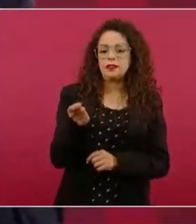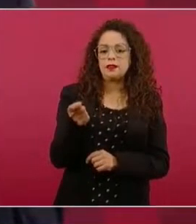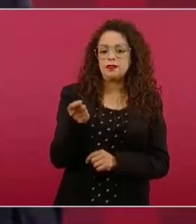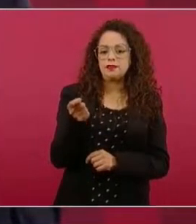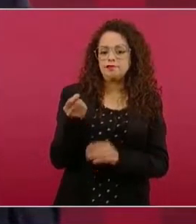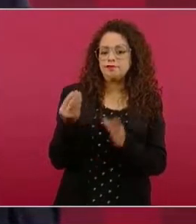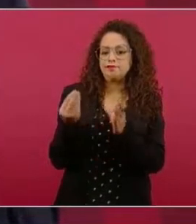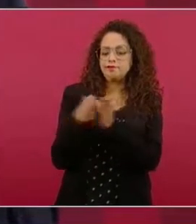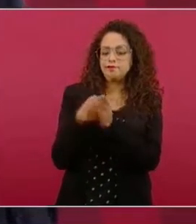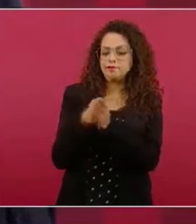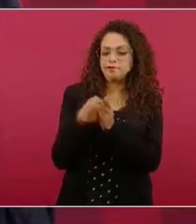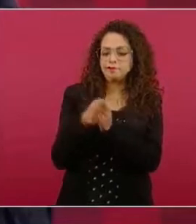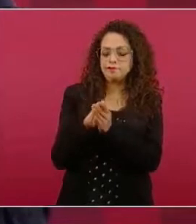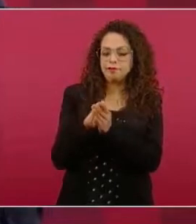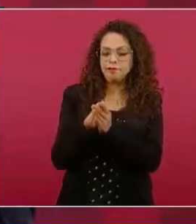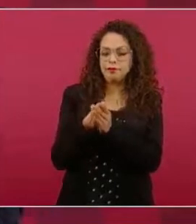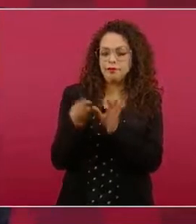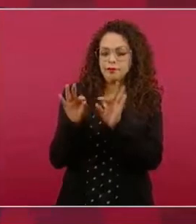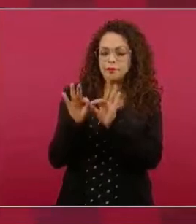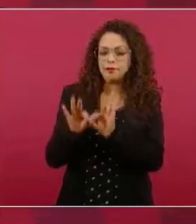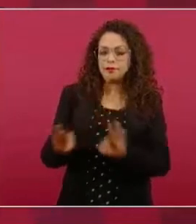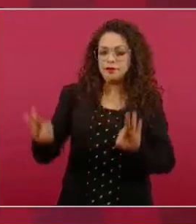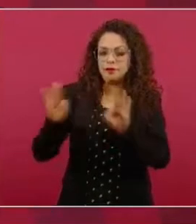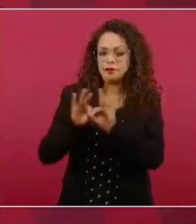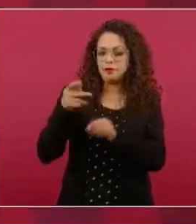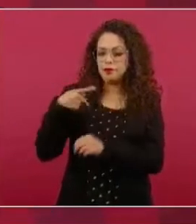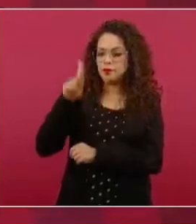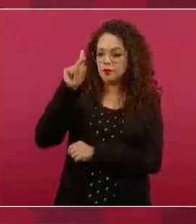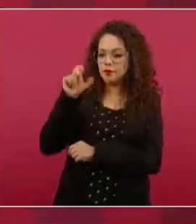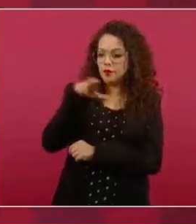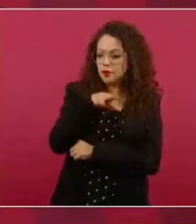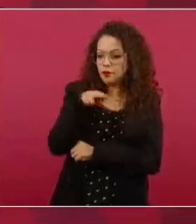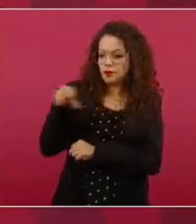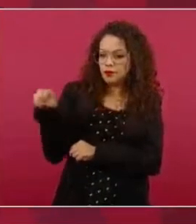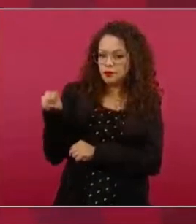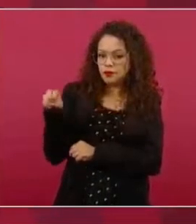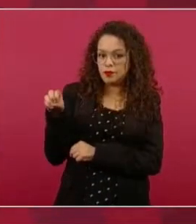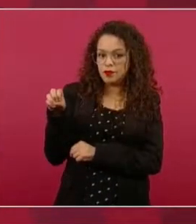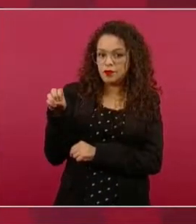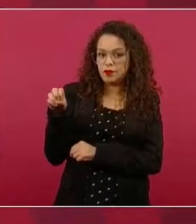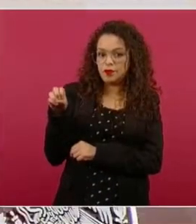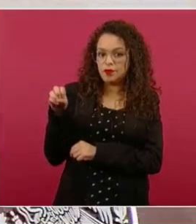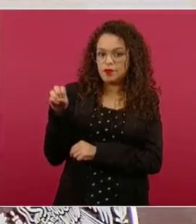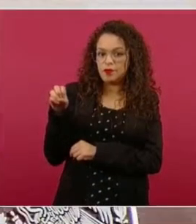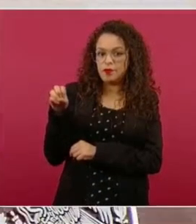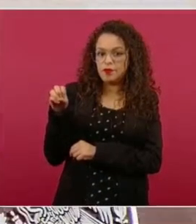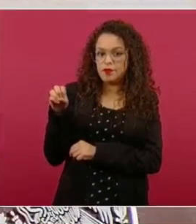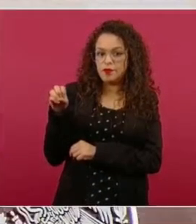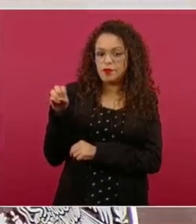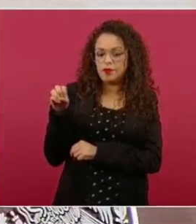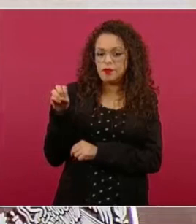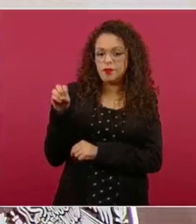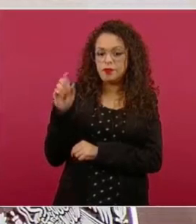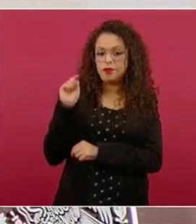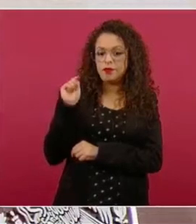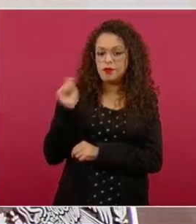y tan dañinas y decisivas que no se les puede